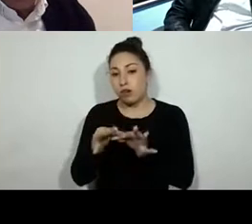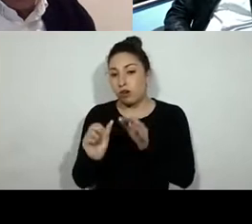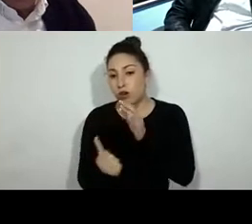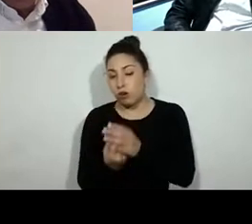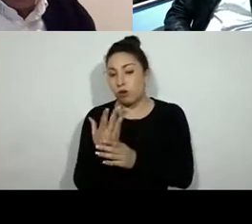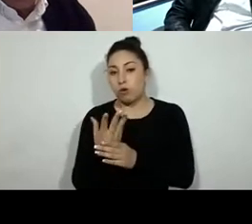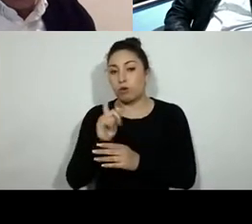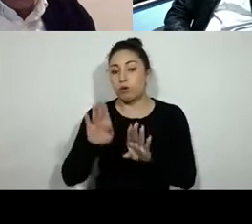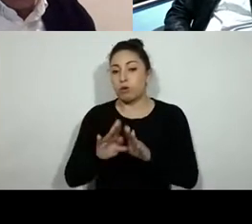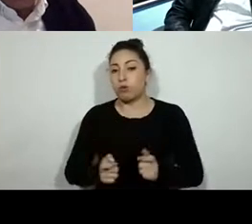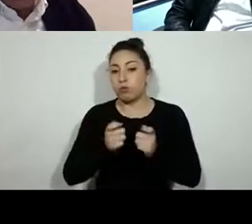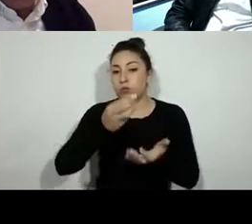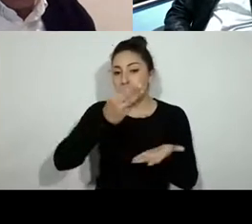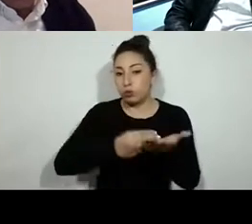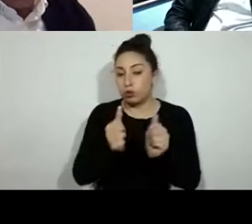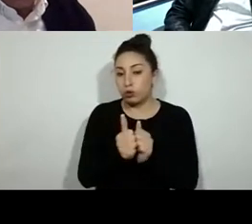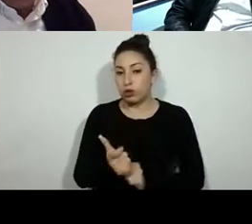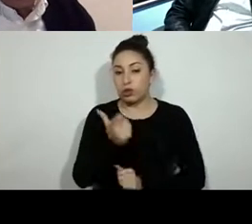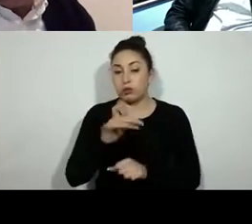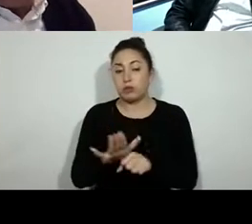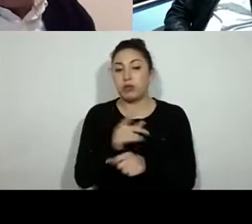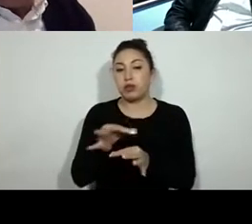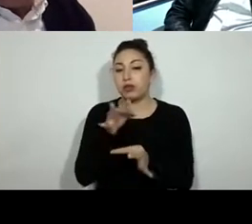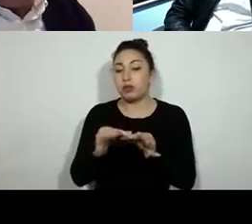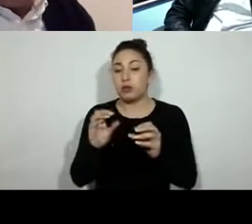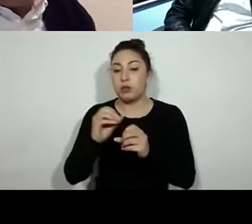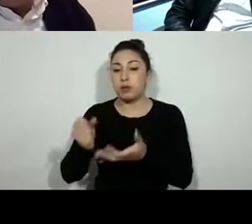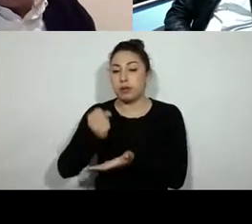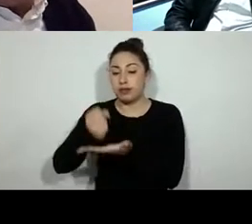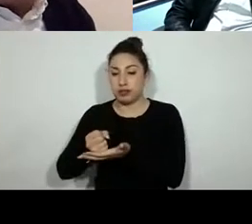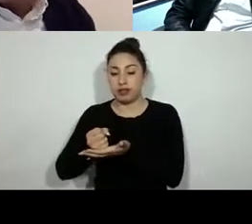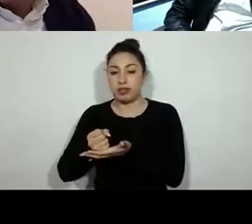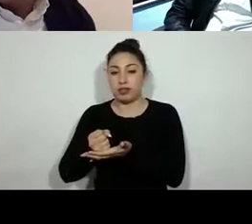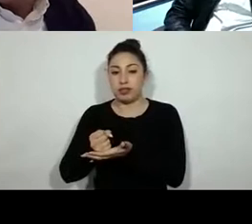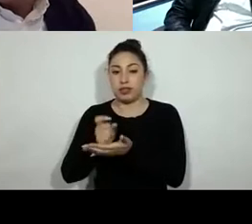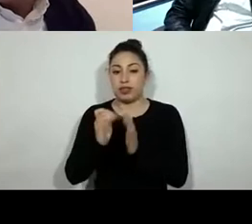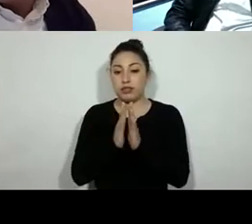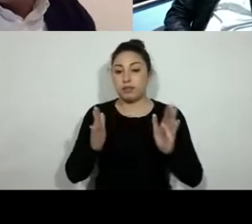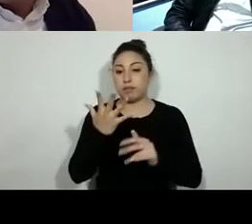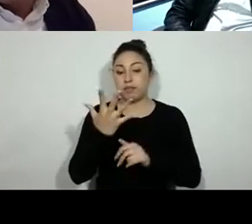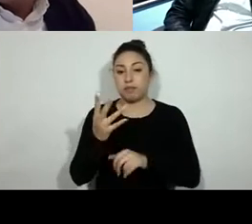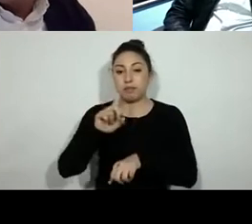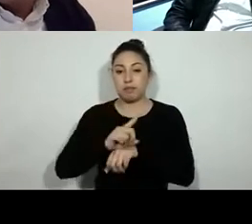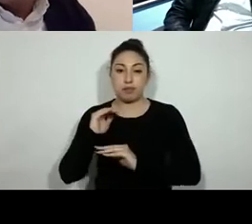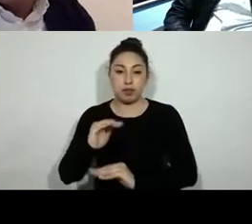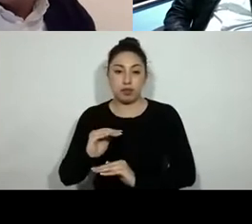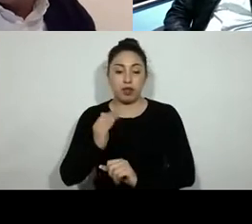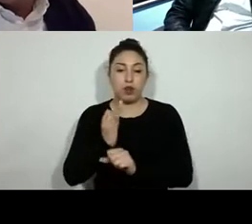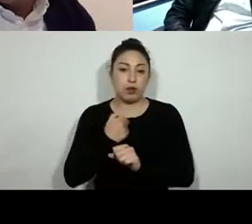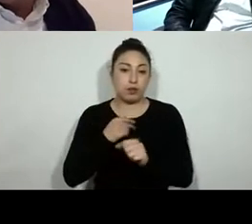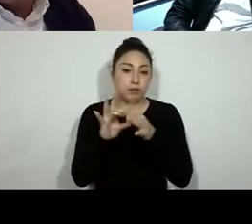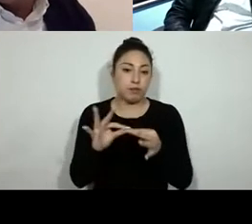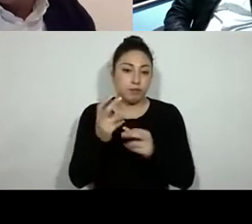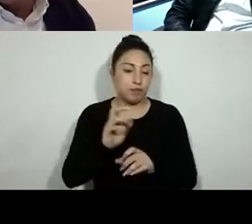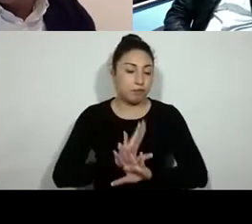de sanción económica si no se observaba la sentencia en los 5 días naturales. Es lo que tendría que decir en este momento,